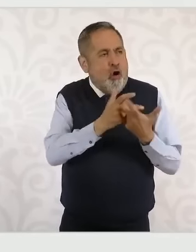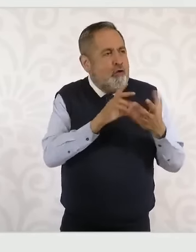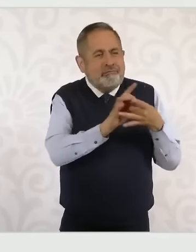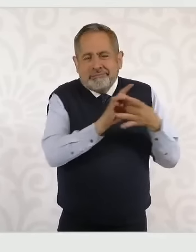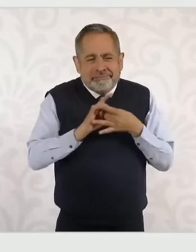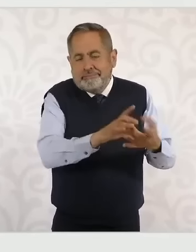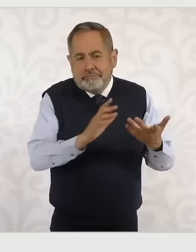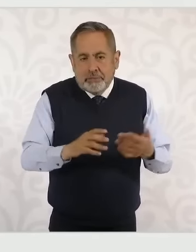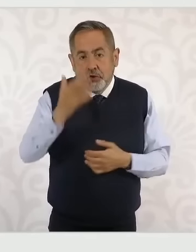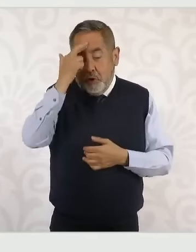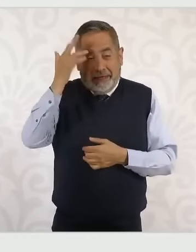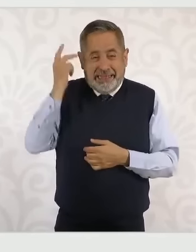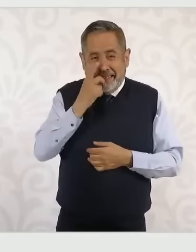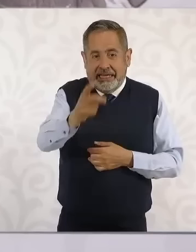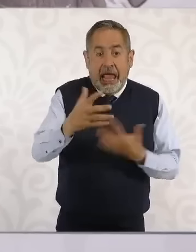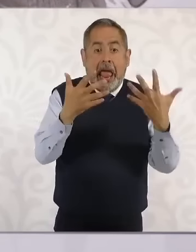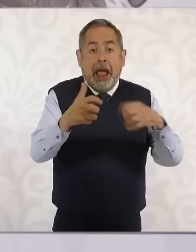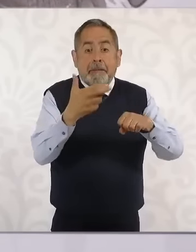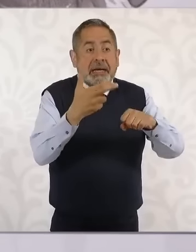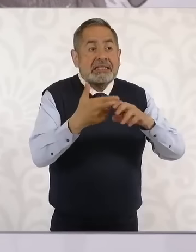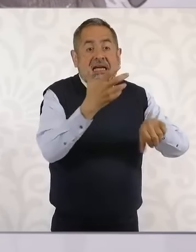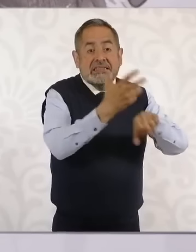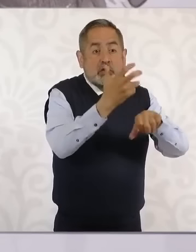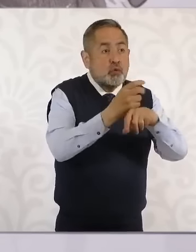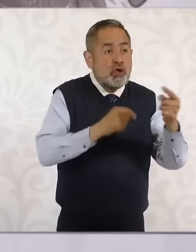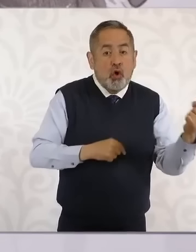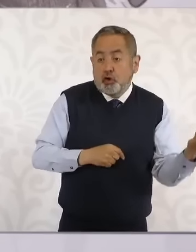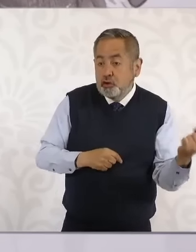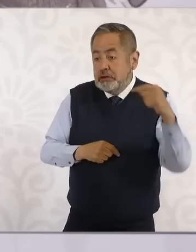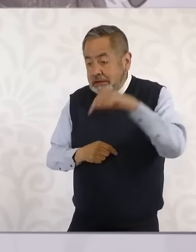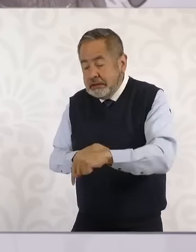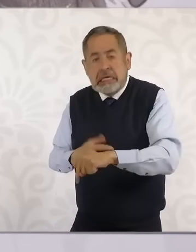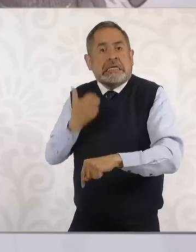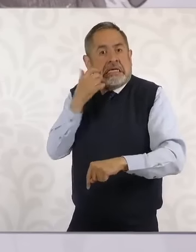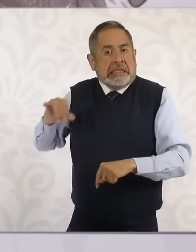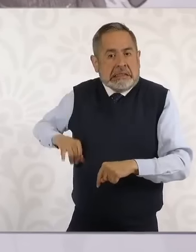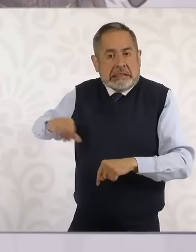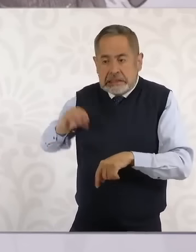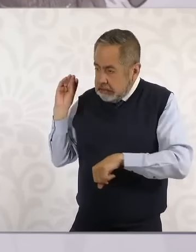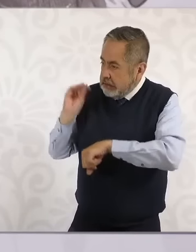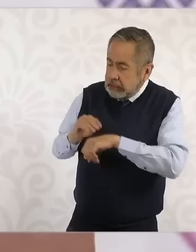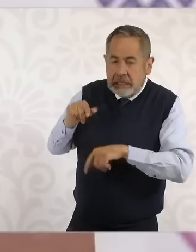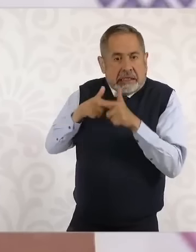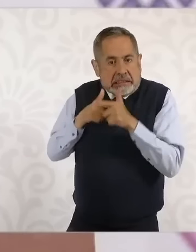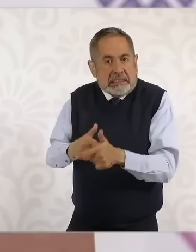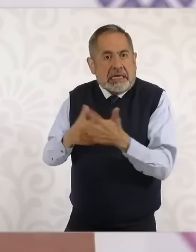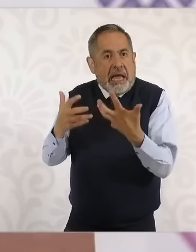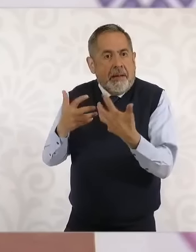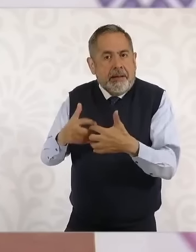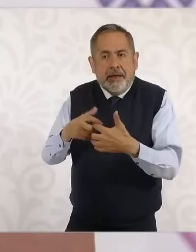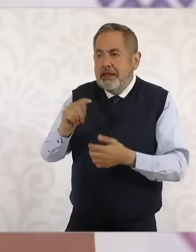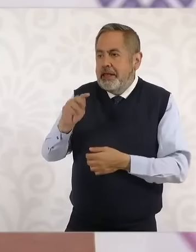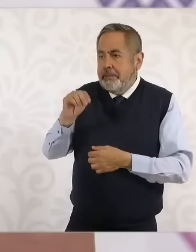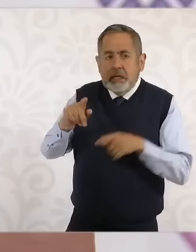lo dije, las empresas estadounidenses que tienen inversiones aquí son las primeras interesadas en que se mantenga el